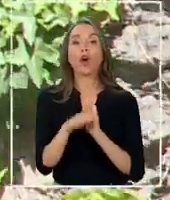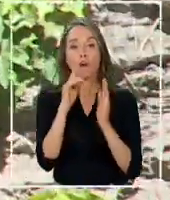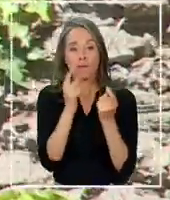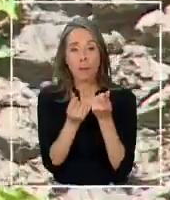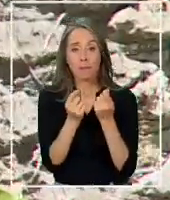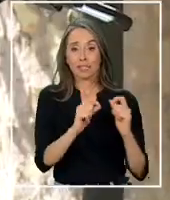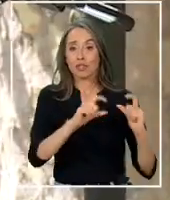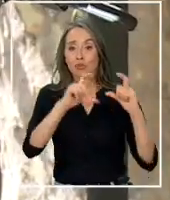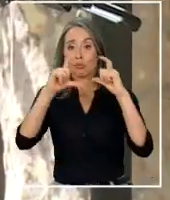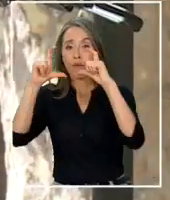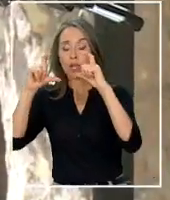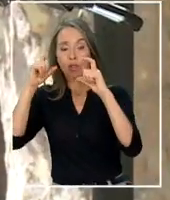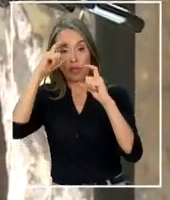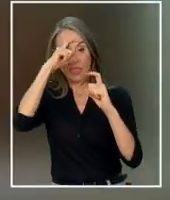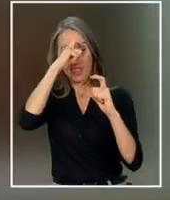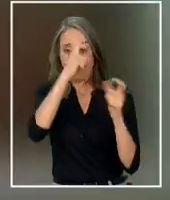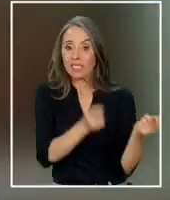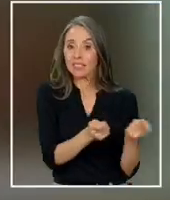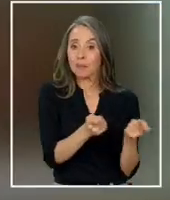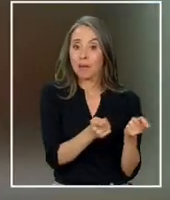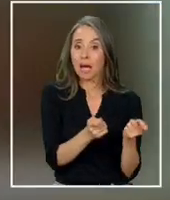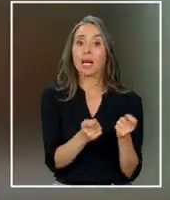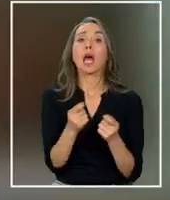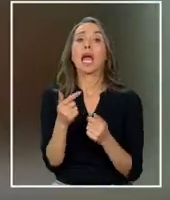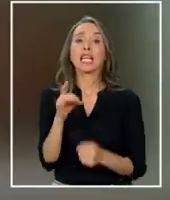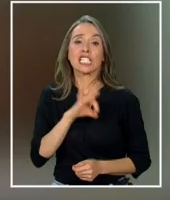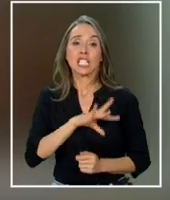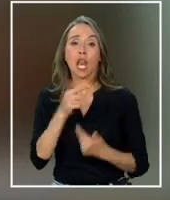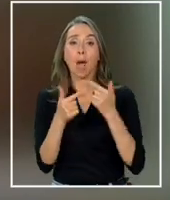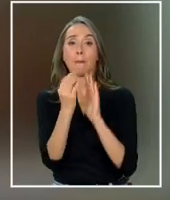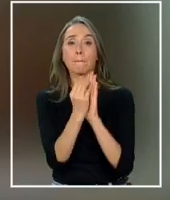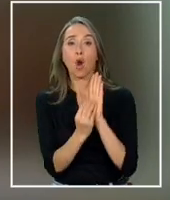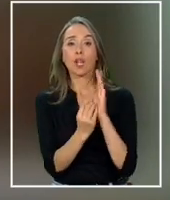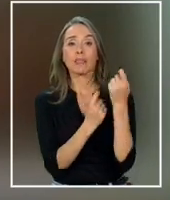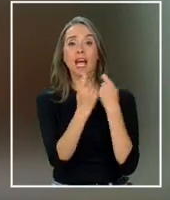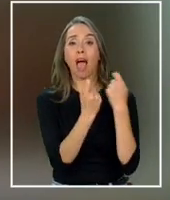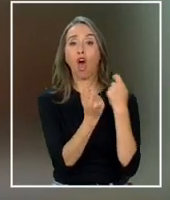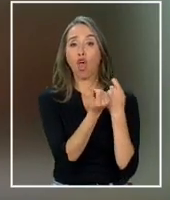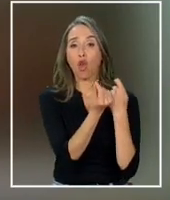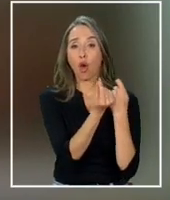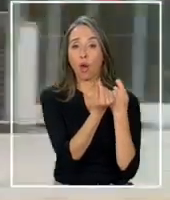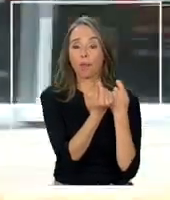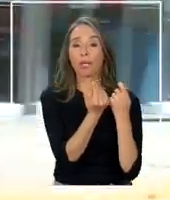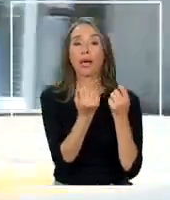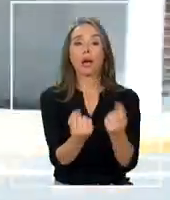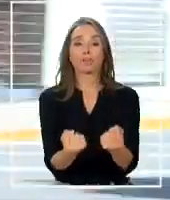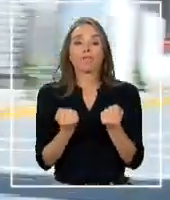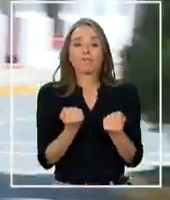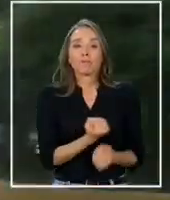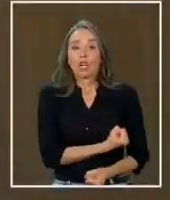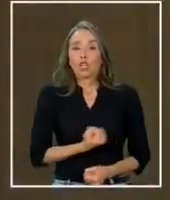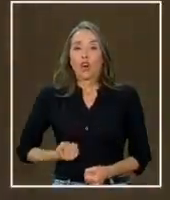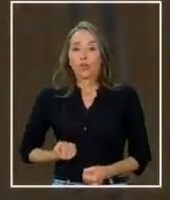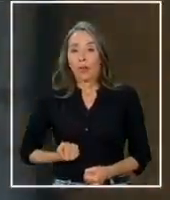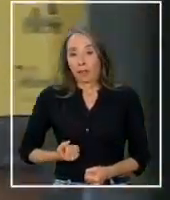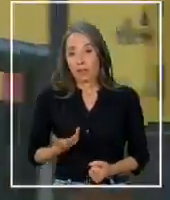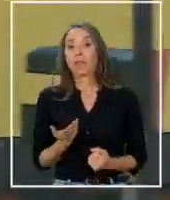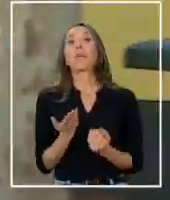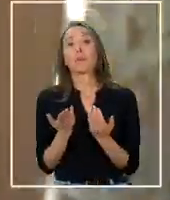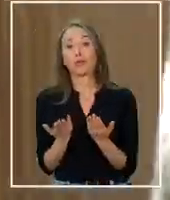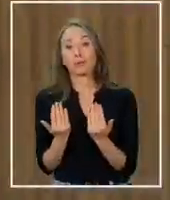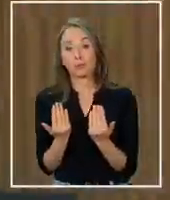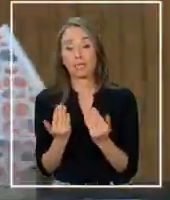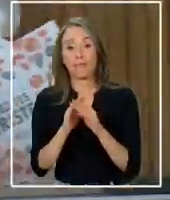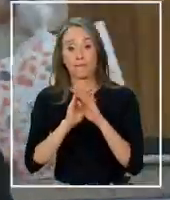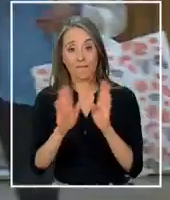difícil reducirla, por lo tanto la política monetaria va a seguir siendo contractiva. En esa lógica resulta esperable